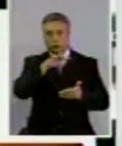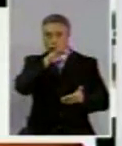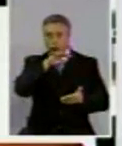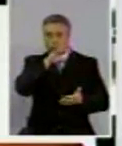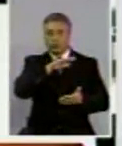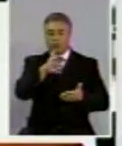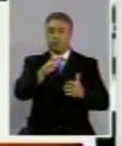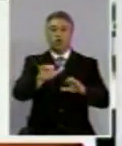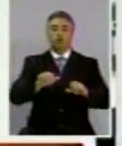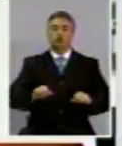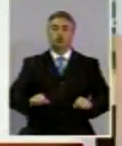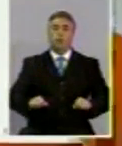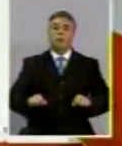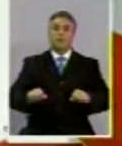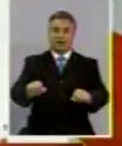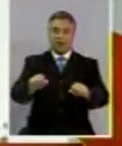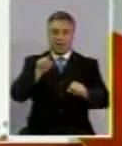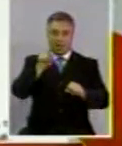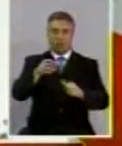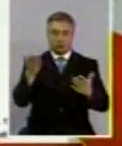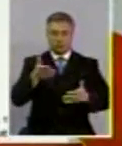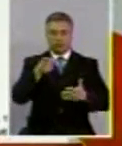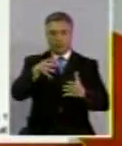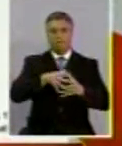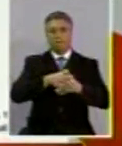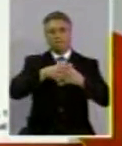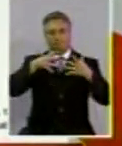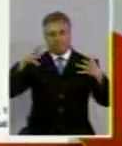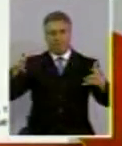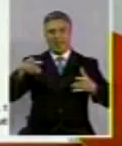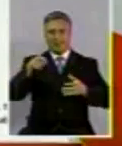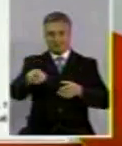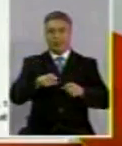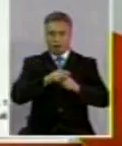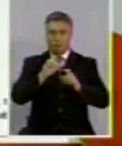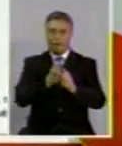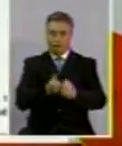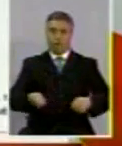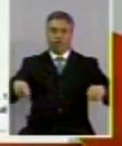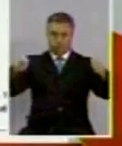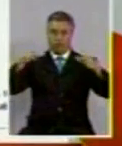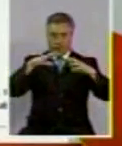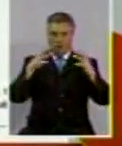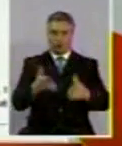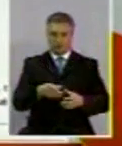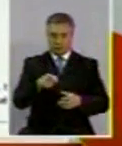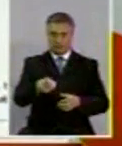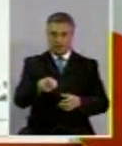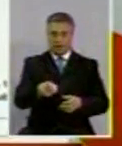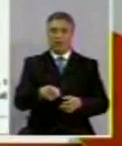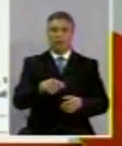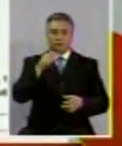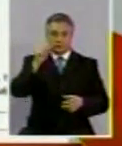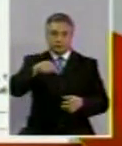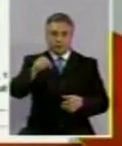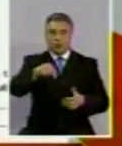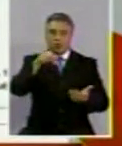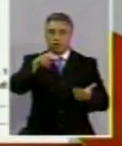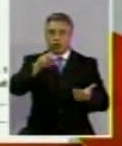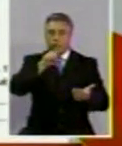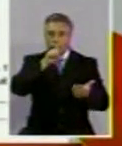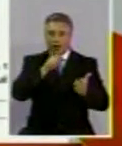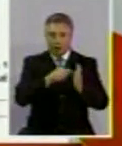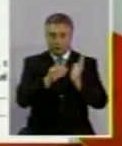por ejemplo, por los supermercados, que son los que más abusan de estos productos. Y bueno, en esta completa nota que hemos elaborado para ustedes